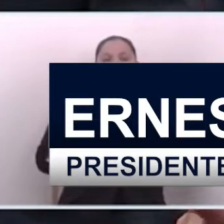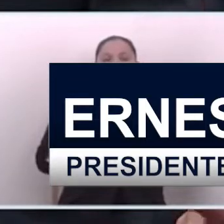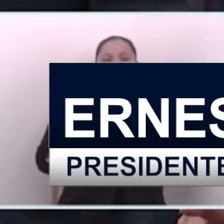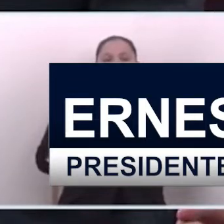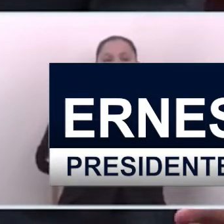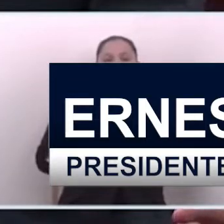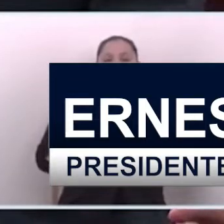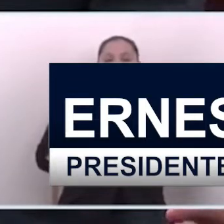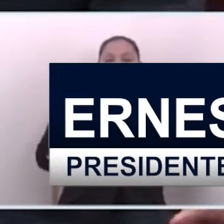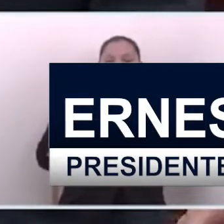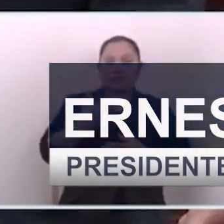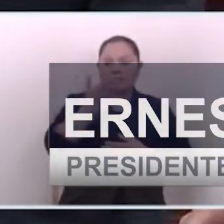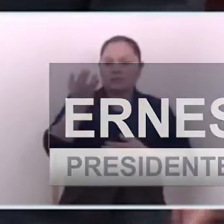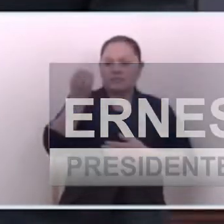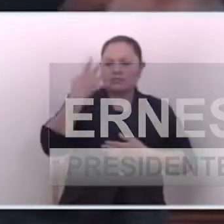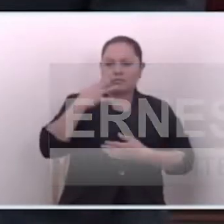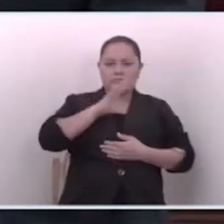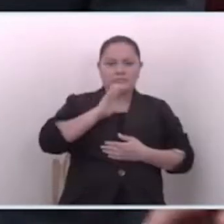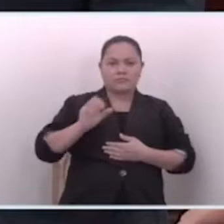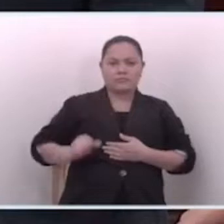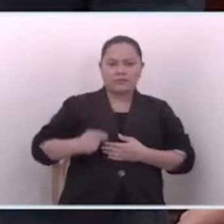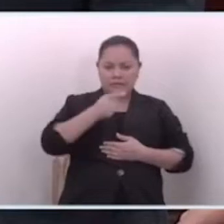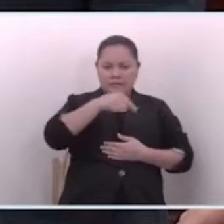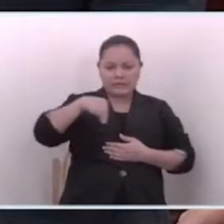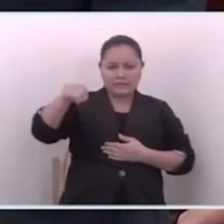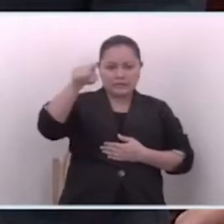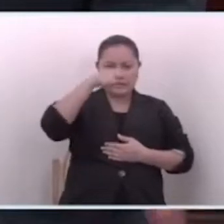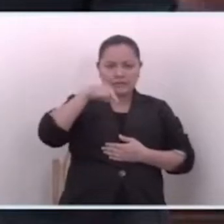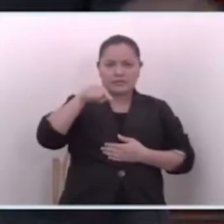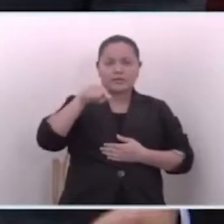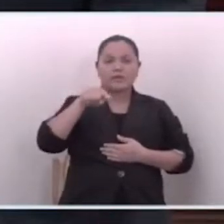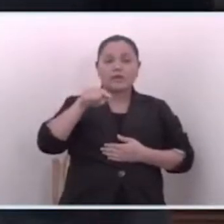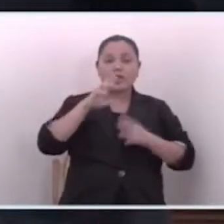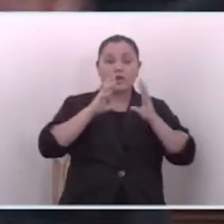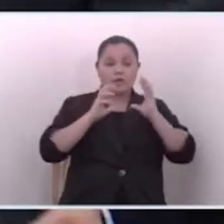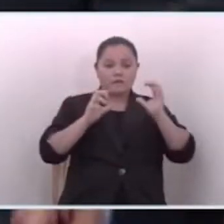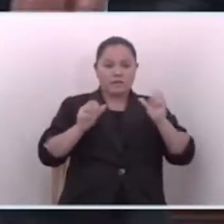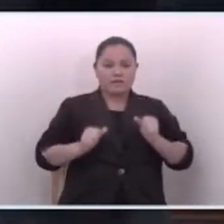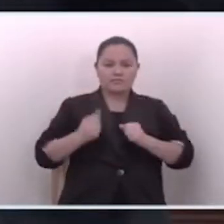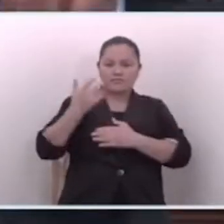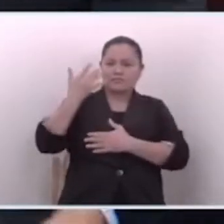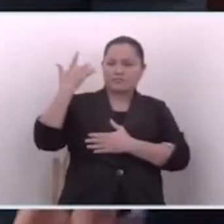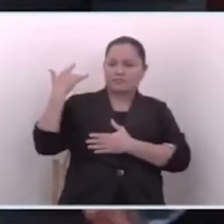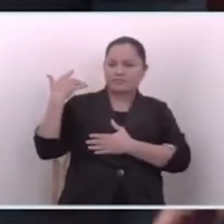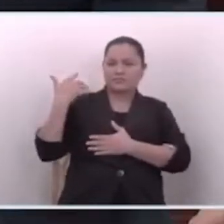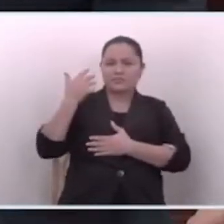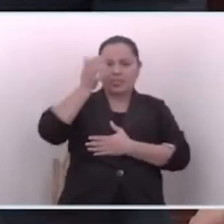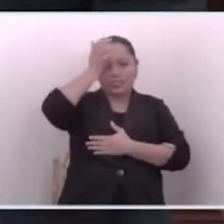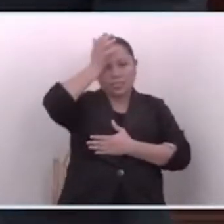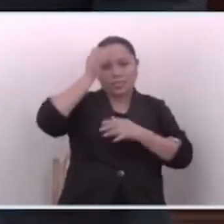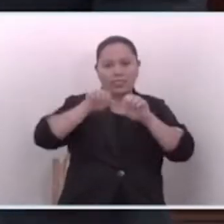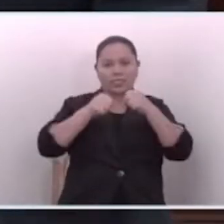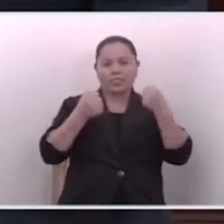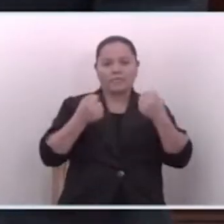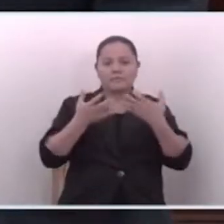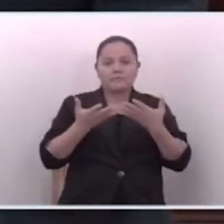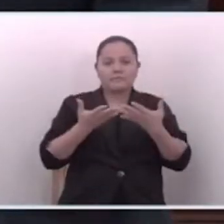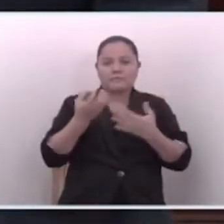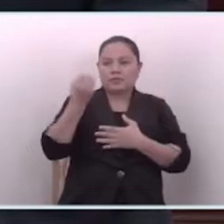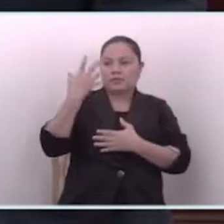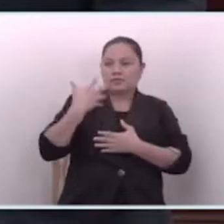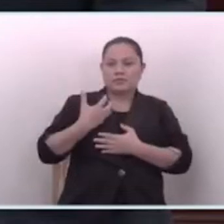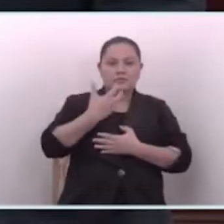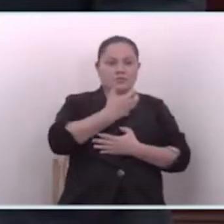Ellos nos decían a todos los salvadoreños, ellos, estos gobiernos del pasado que fracasaron, nos decían